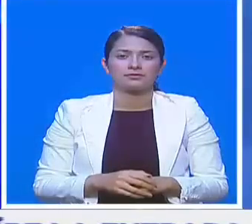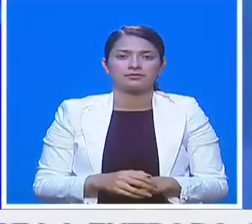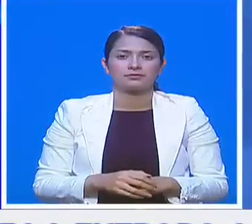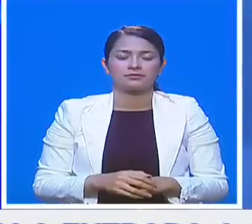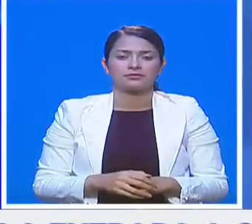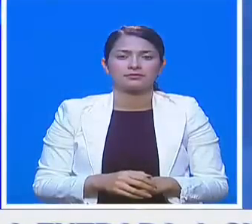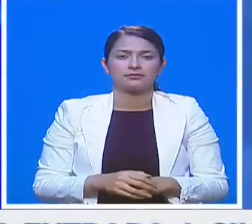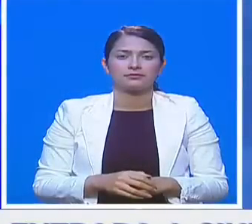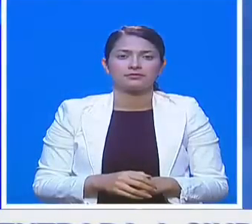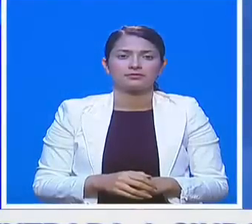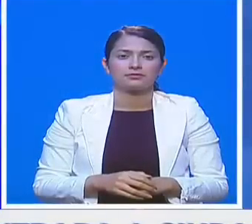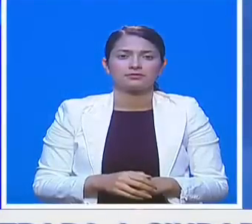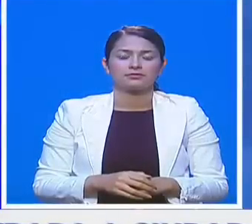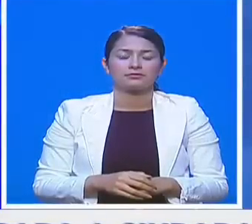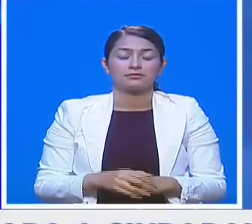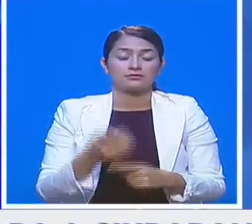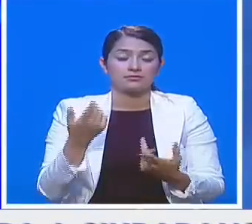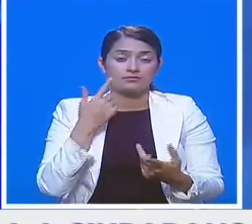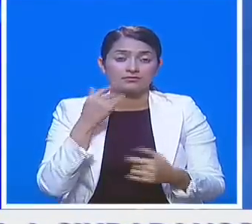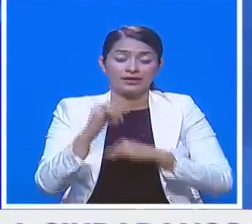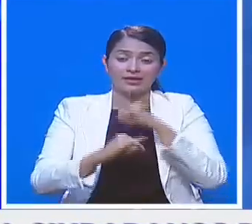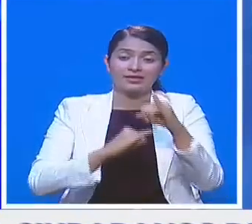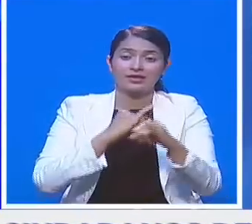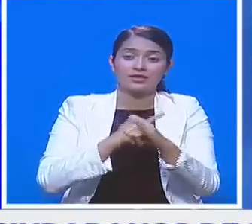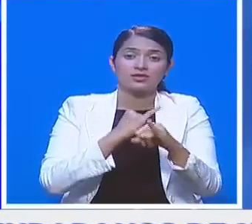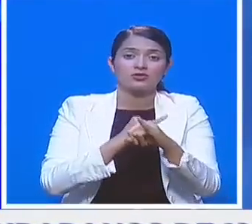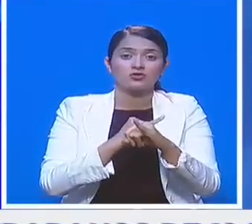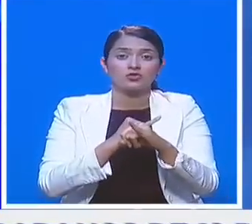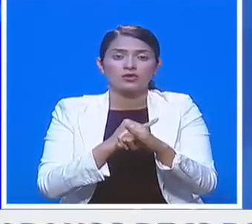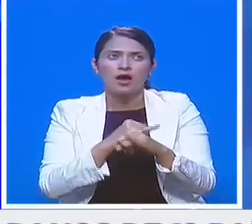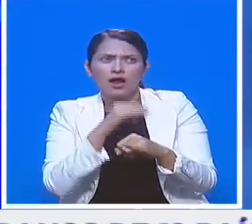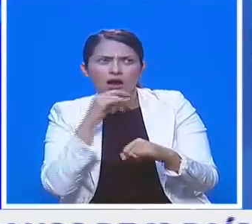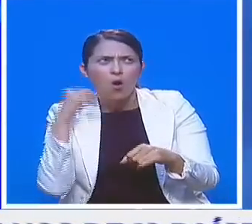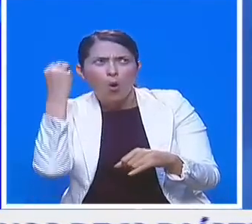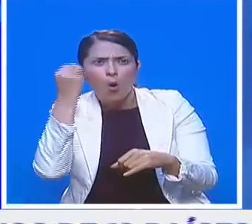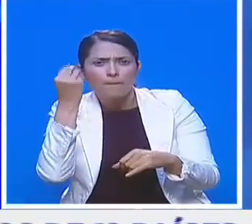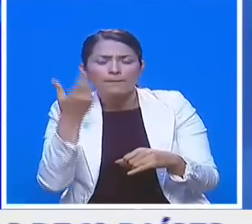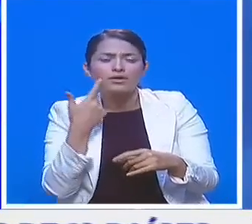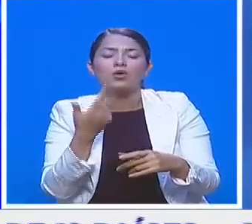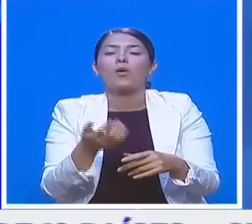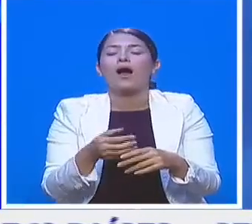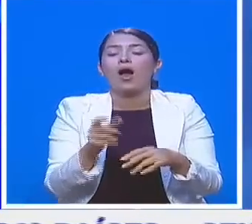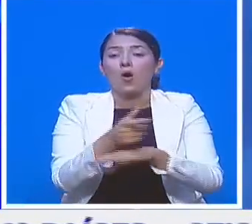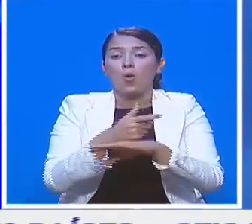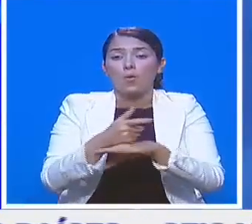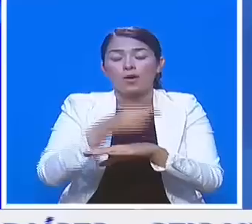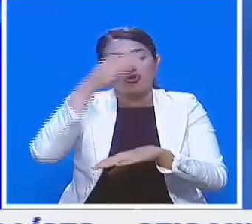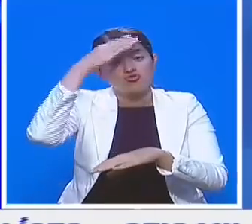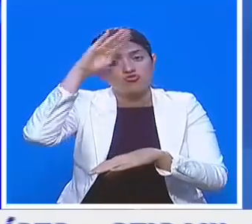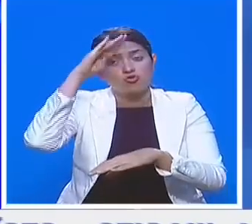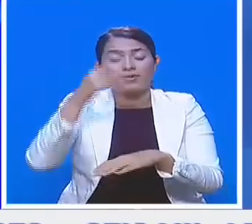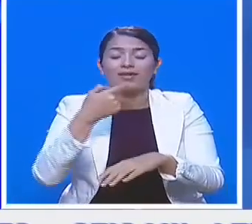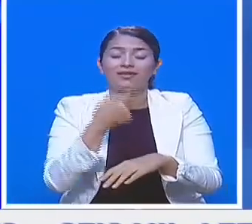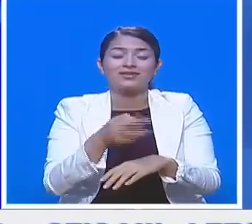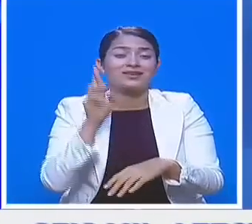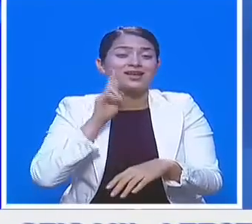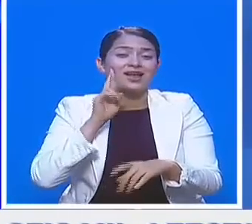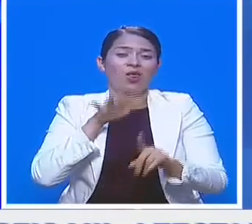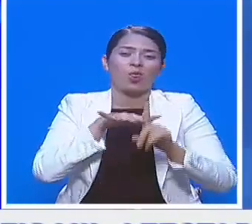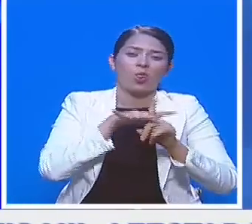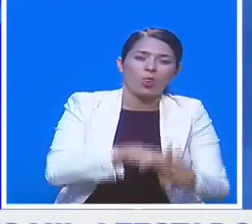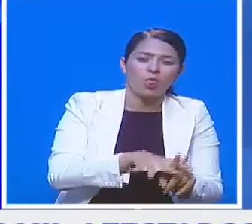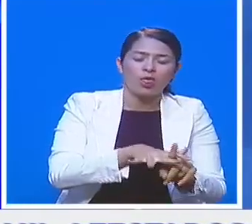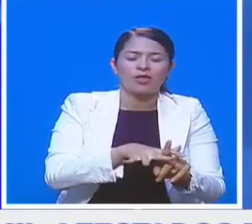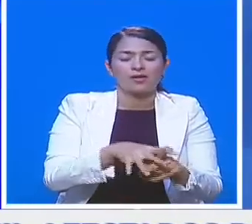Bien, entre reacciones internacionales que ya han ido surgiendo, de momento tenemos la del gobierno de Cuba, que consideró como racista y perjudicial